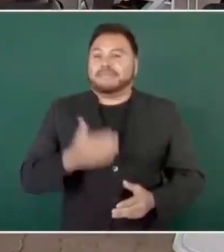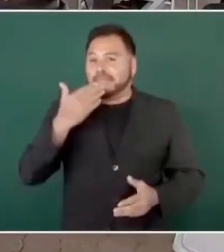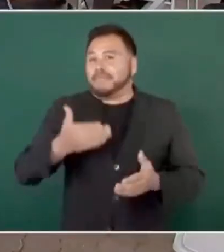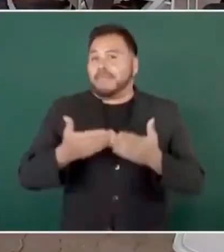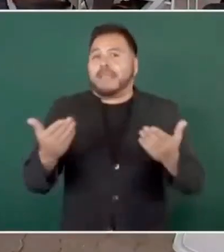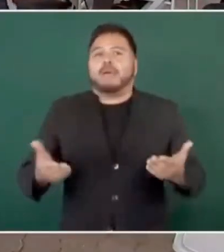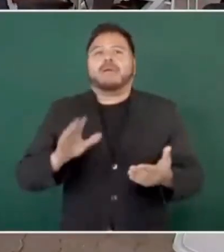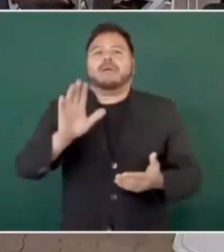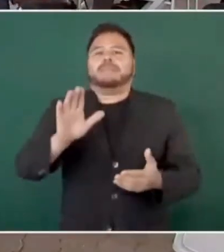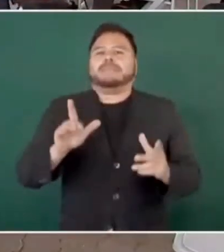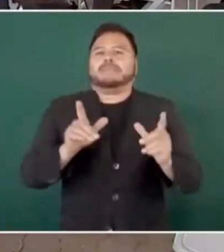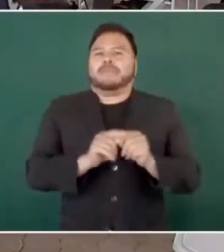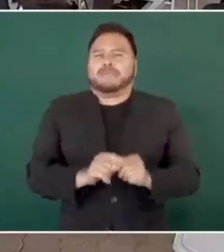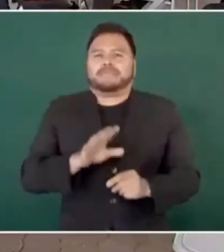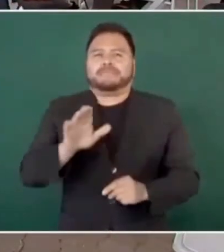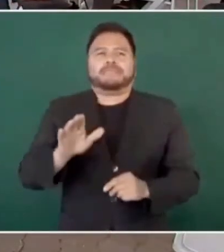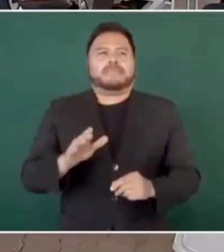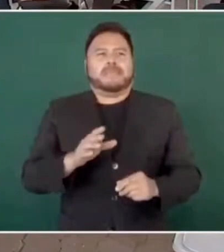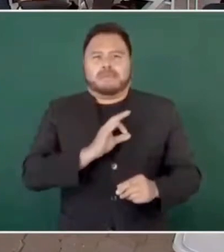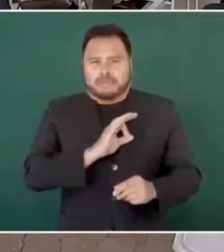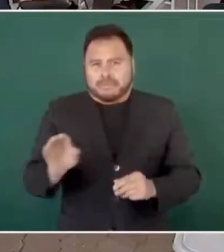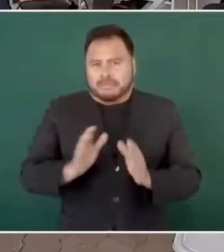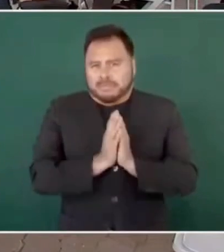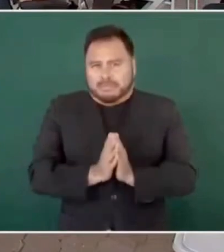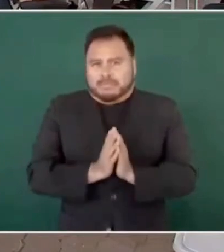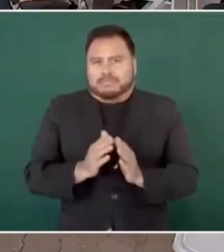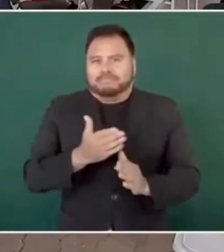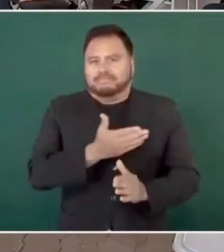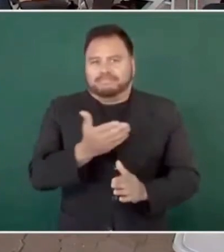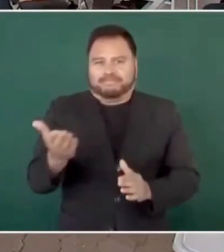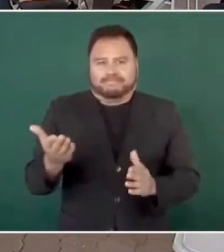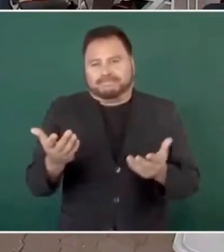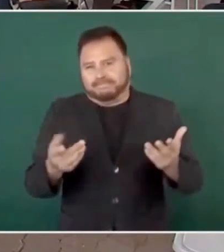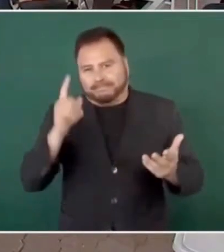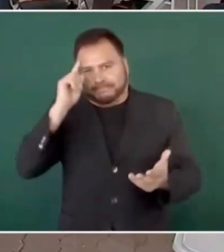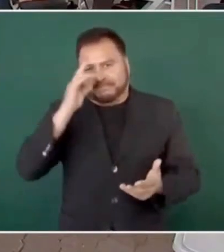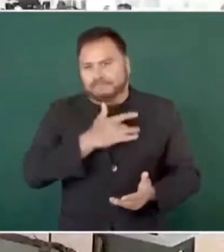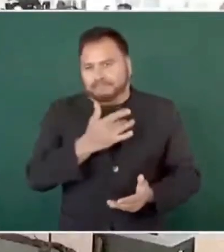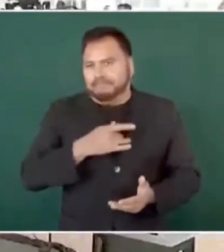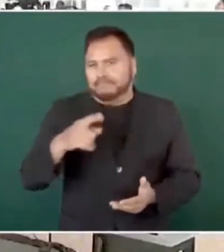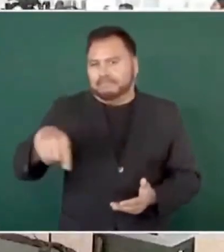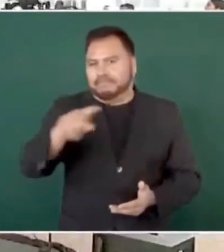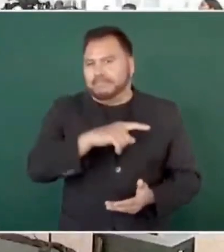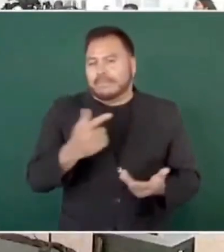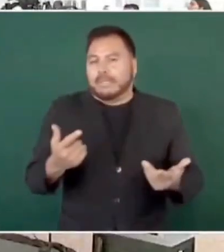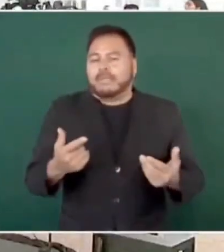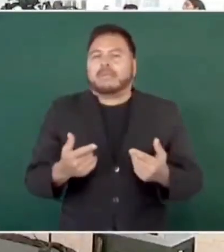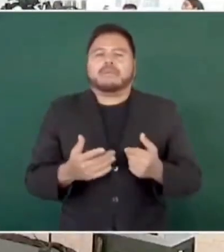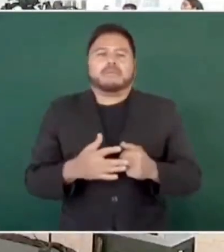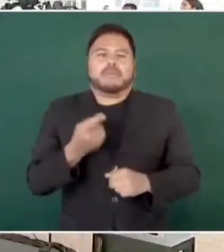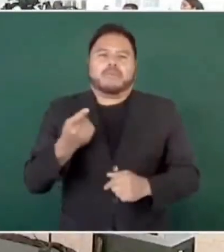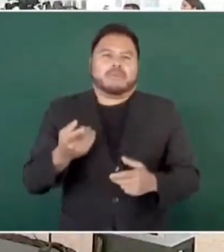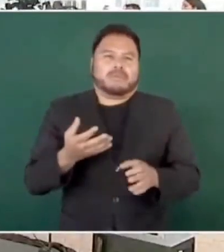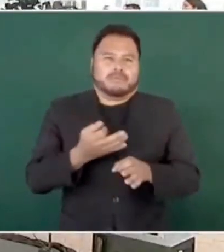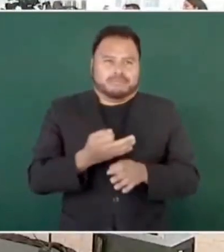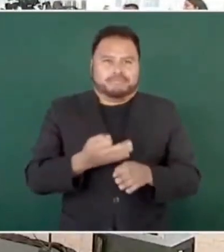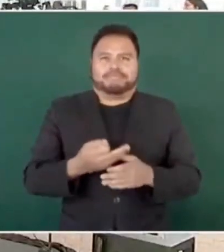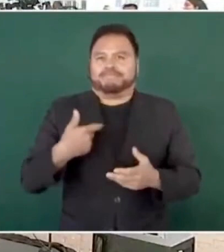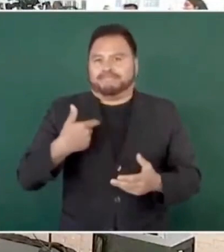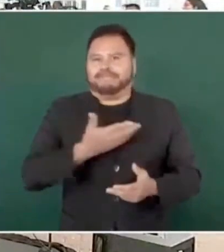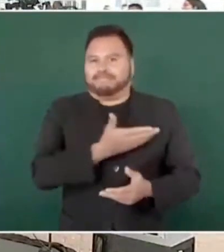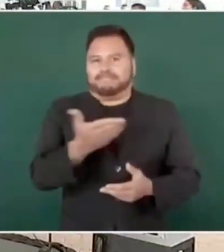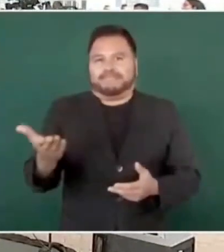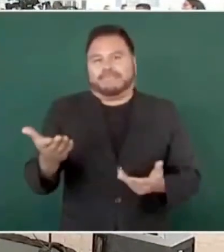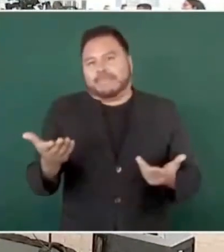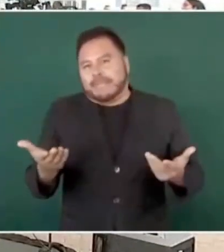Nada más, si les parece, porque lo estamos haciendo todos los